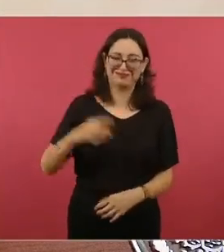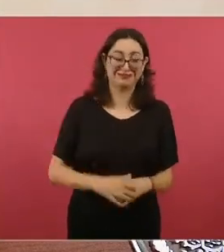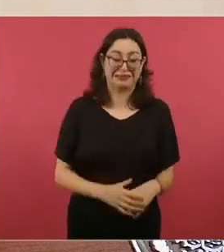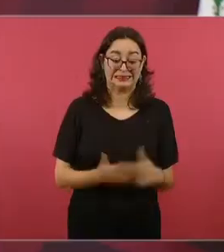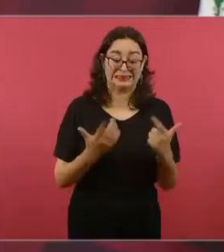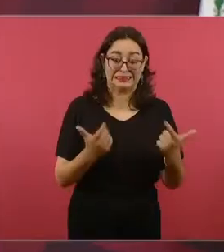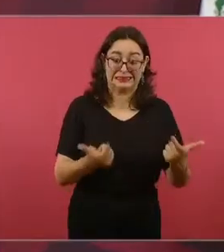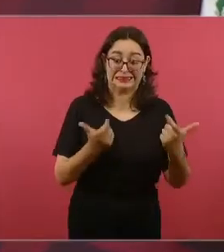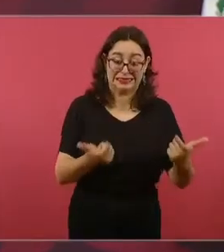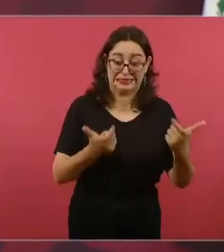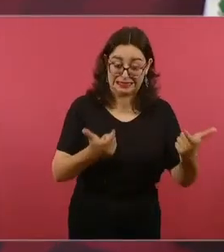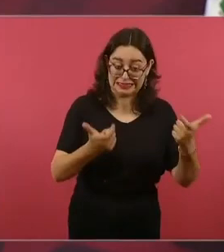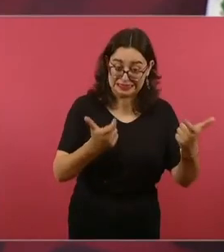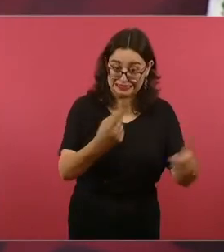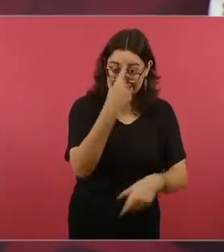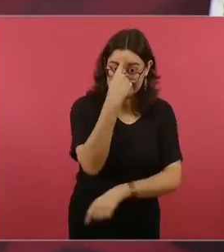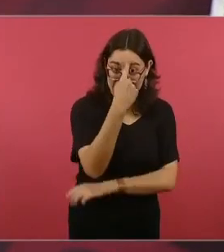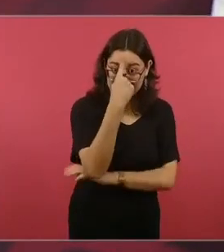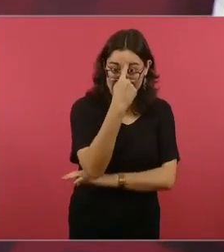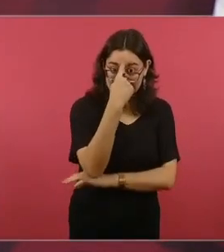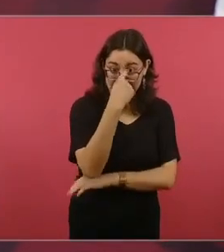dinero.